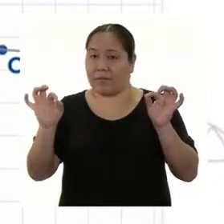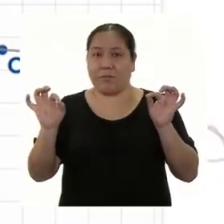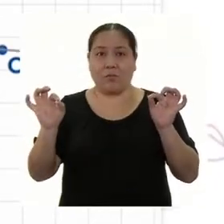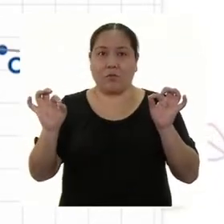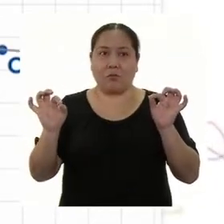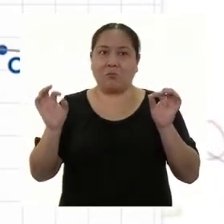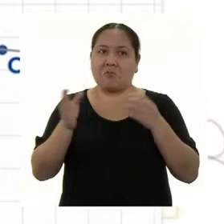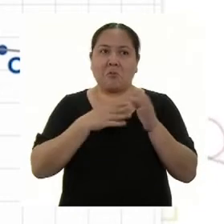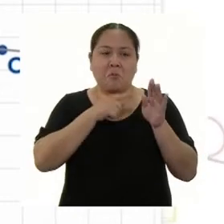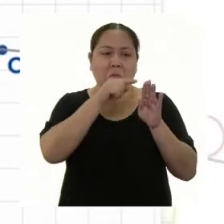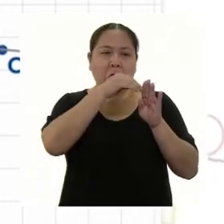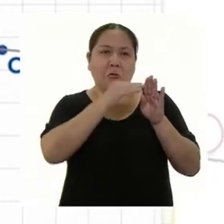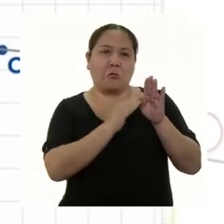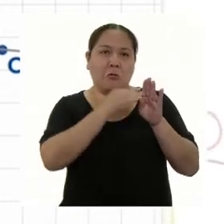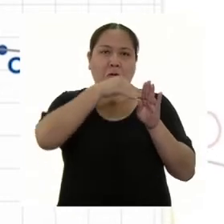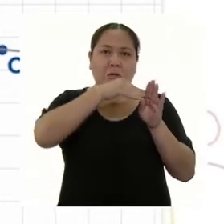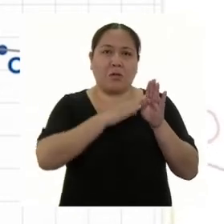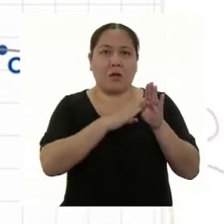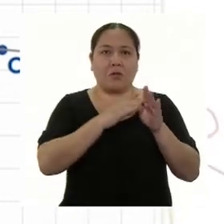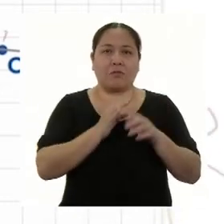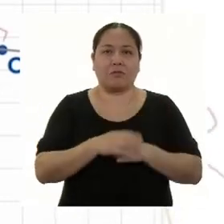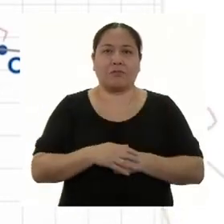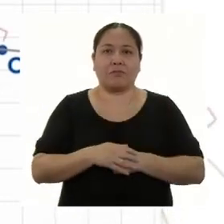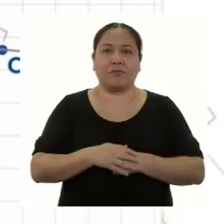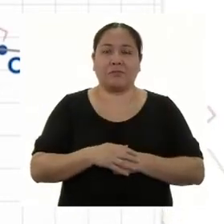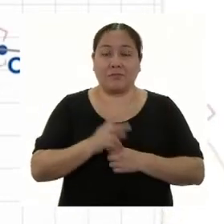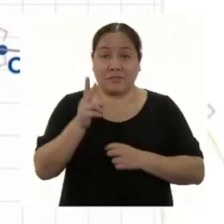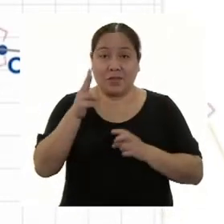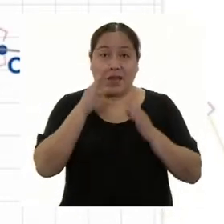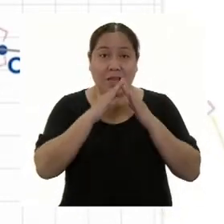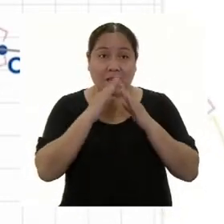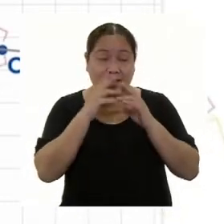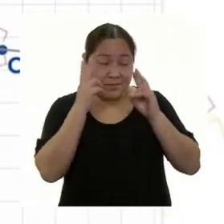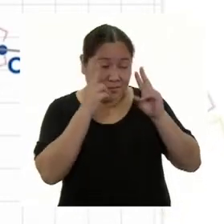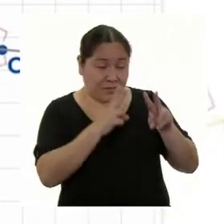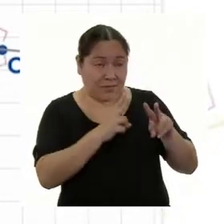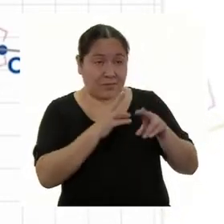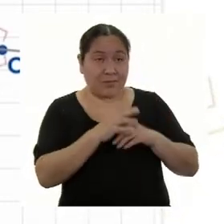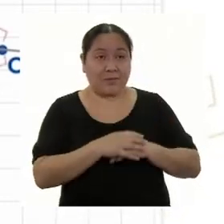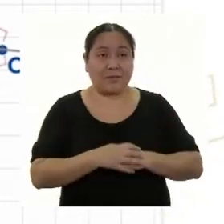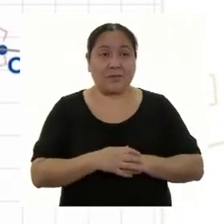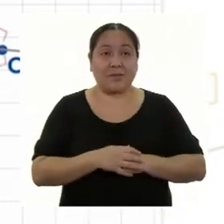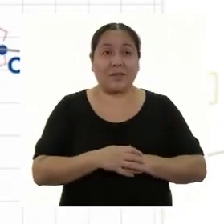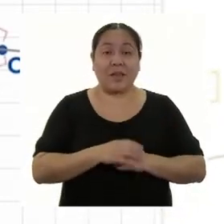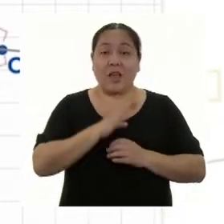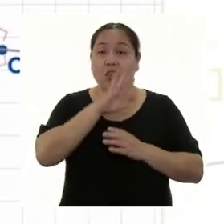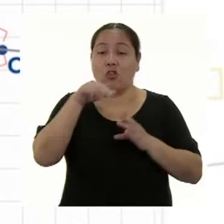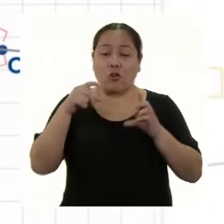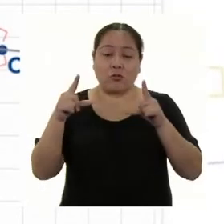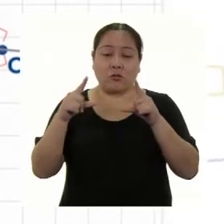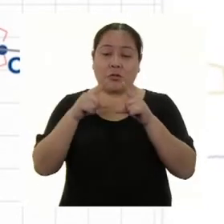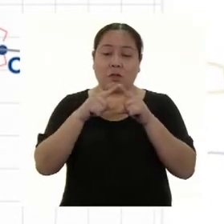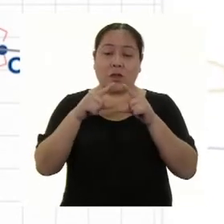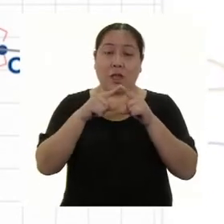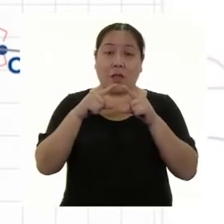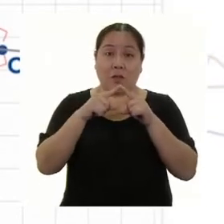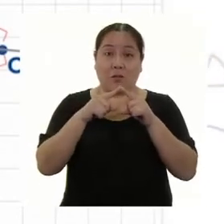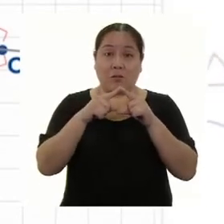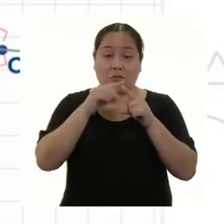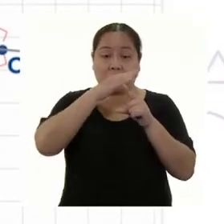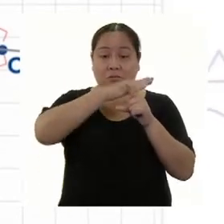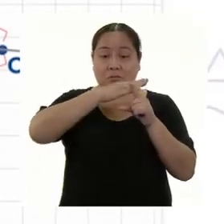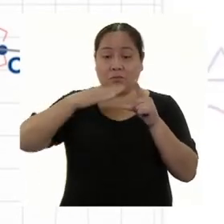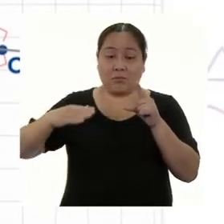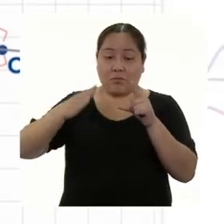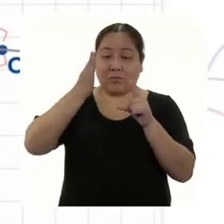opuesto. ¿Qué más podemos concluir en casa? También podemos concluir que en todo triángulo, al trazar las 3